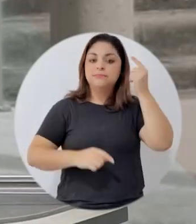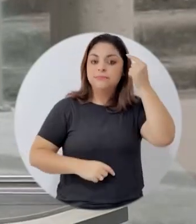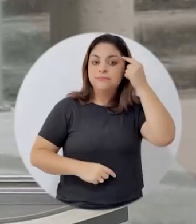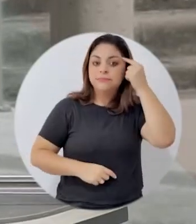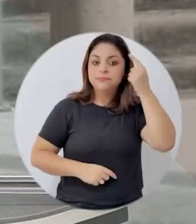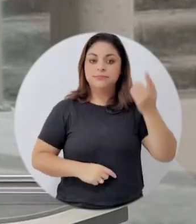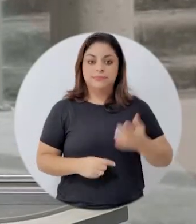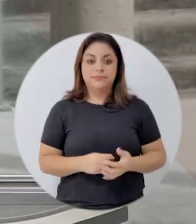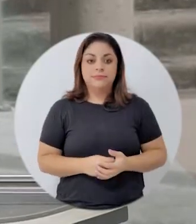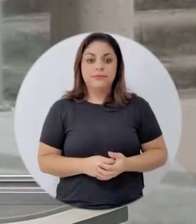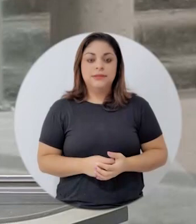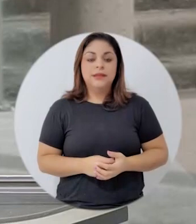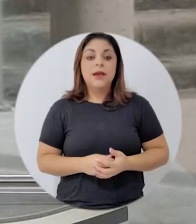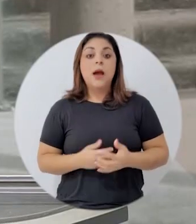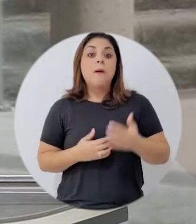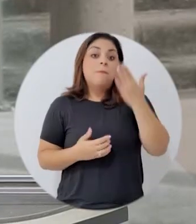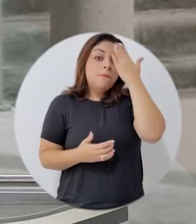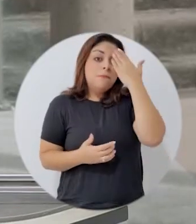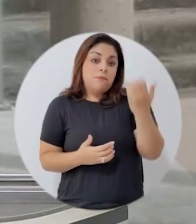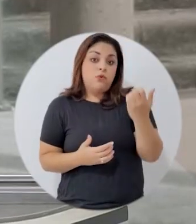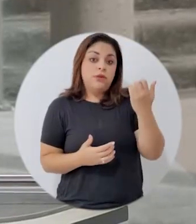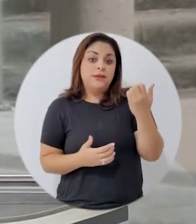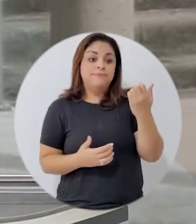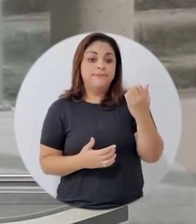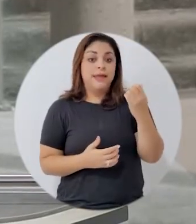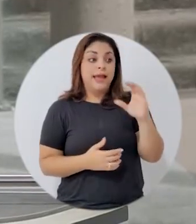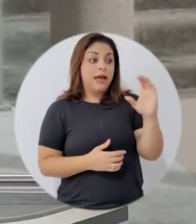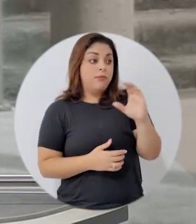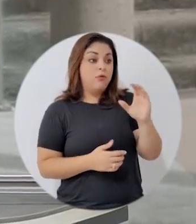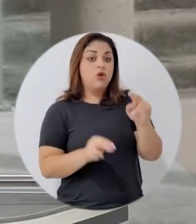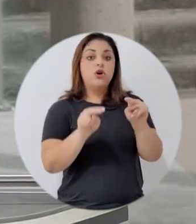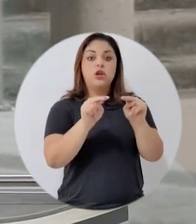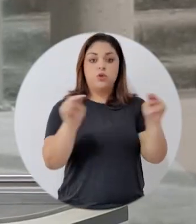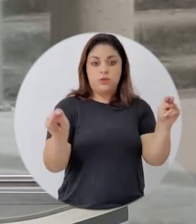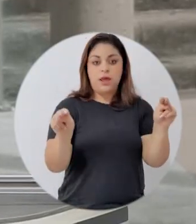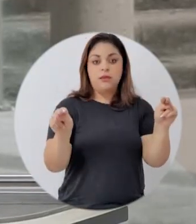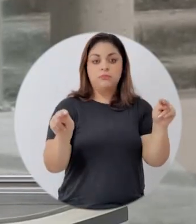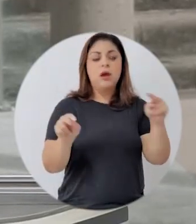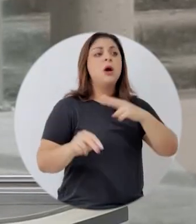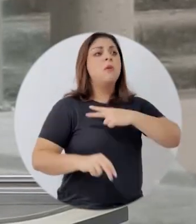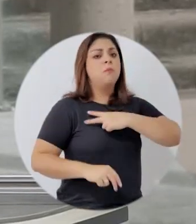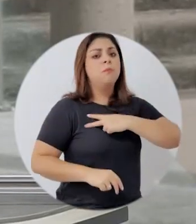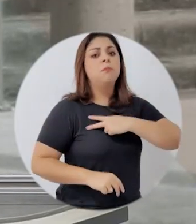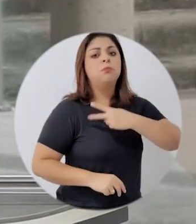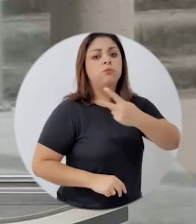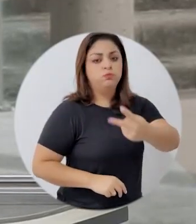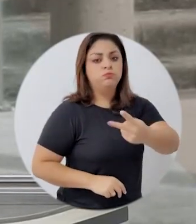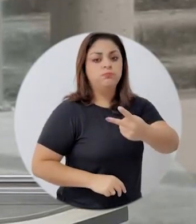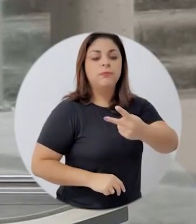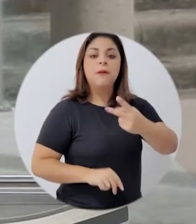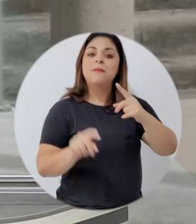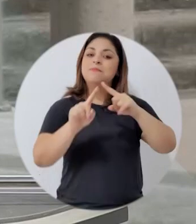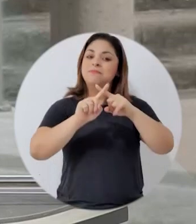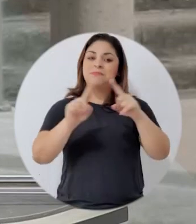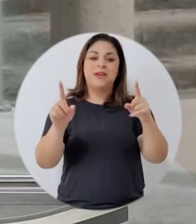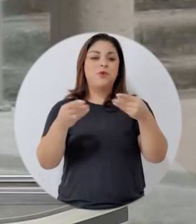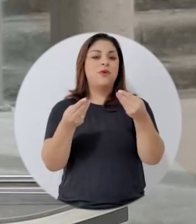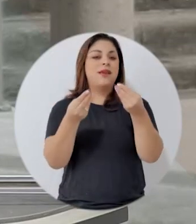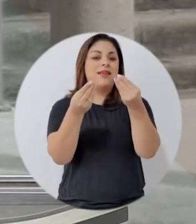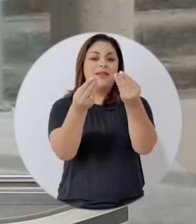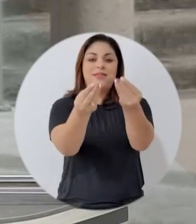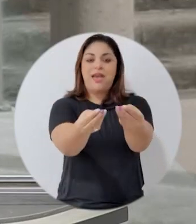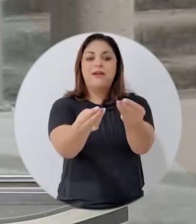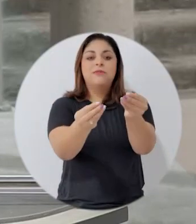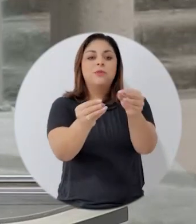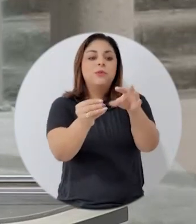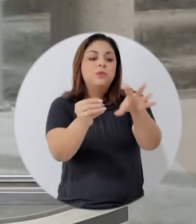también que la carbono neutralidad, pese a ser voluntaria, definitivamente va a darle un gran valor agregado